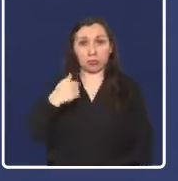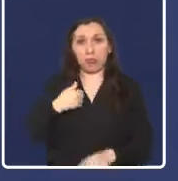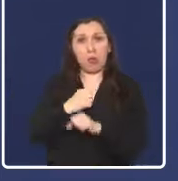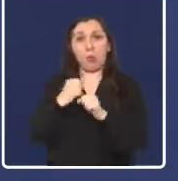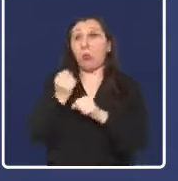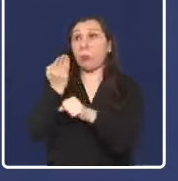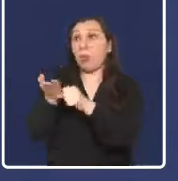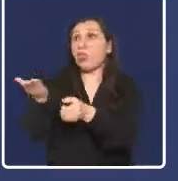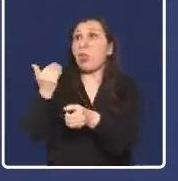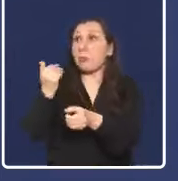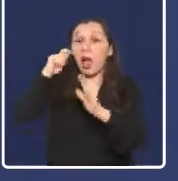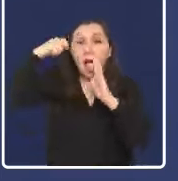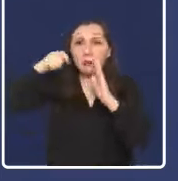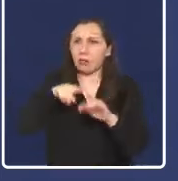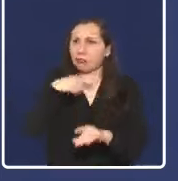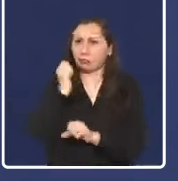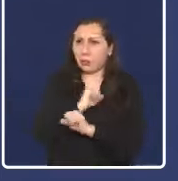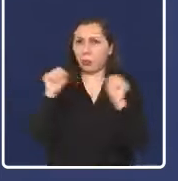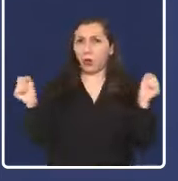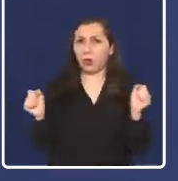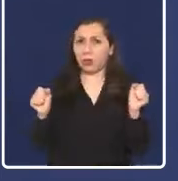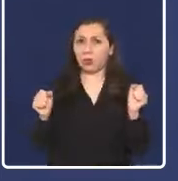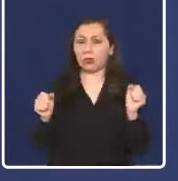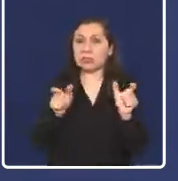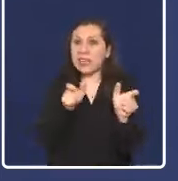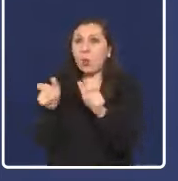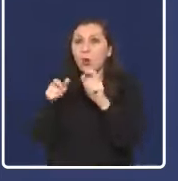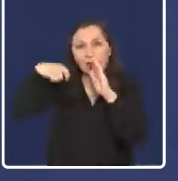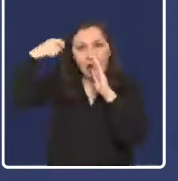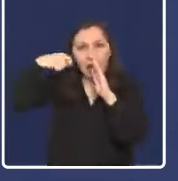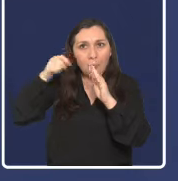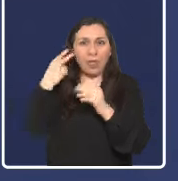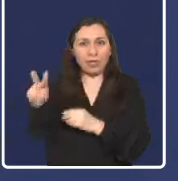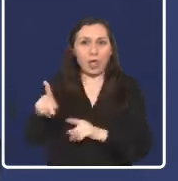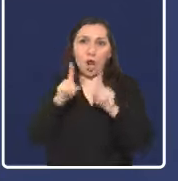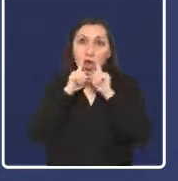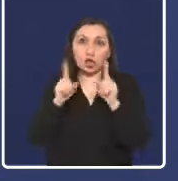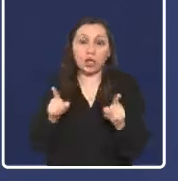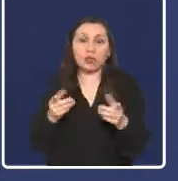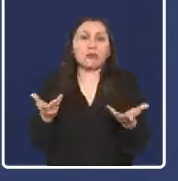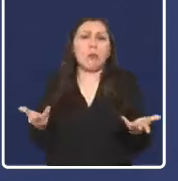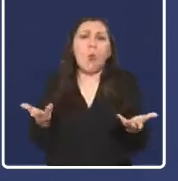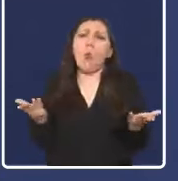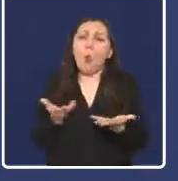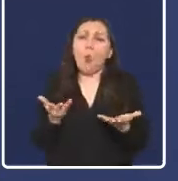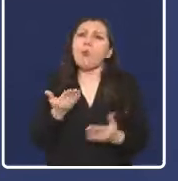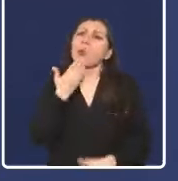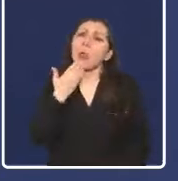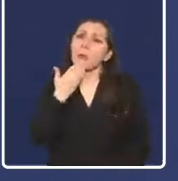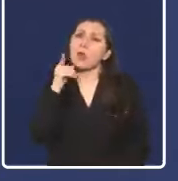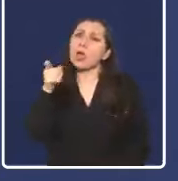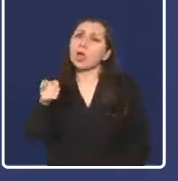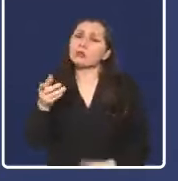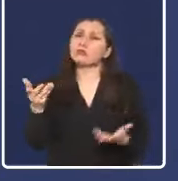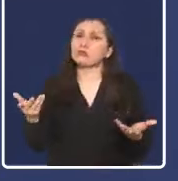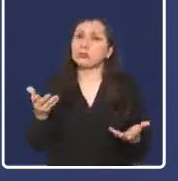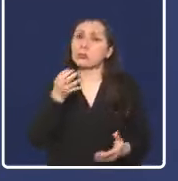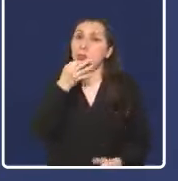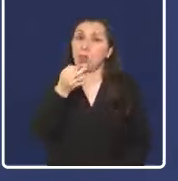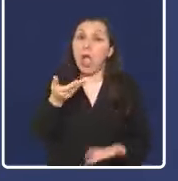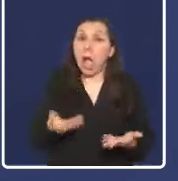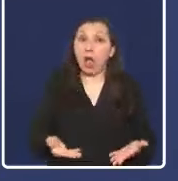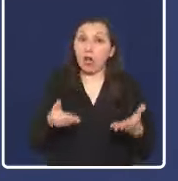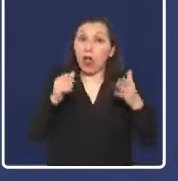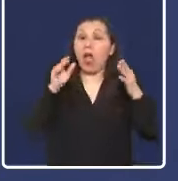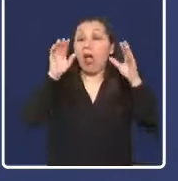podría obtener acceso a ellas, entonces a las cámaras de seguridad, en este caso del hotel. Entonces, ¿cómo también se vincula esto? Porque estamos hablando, y ahora